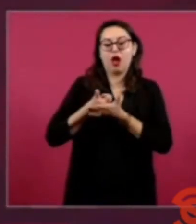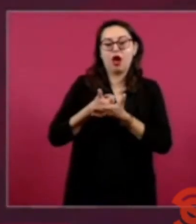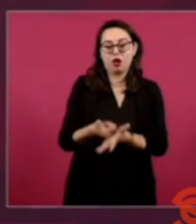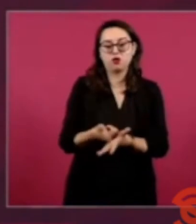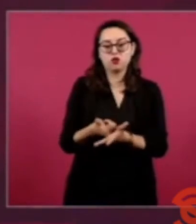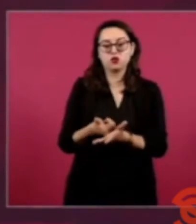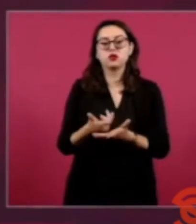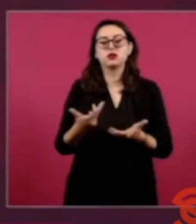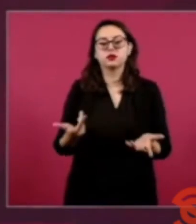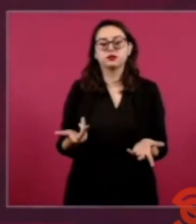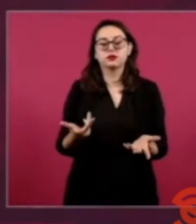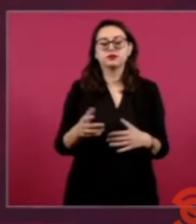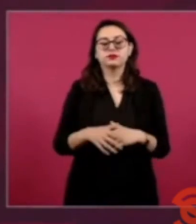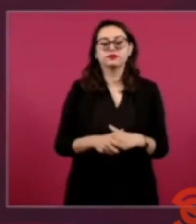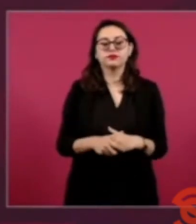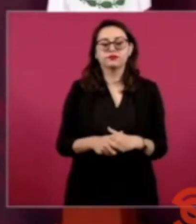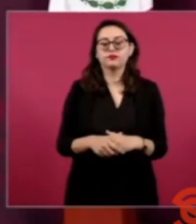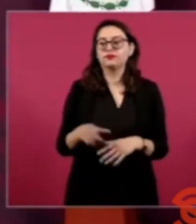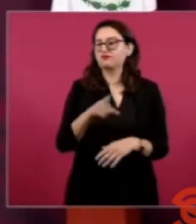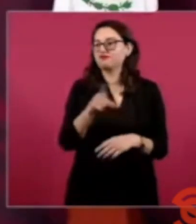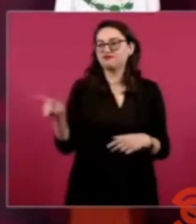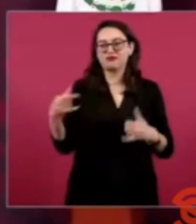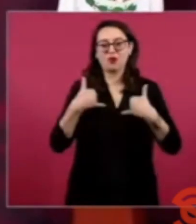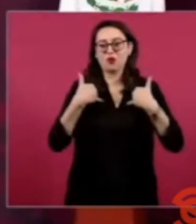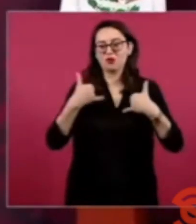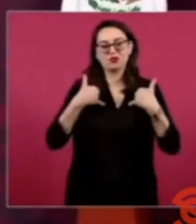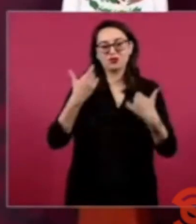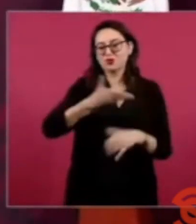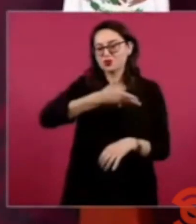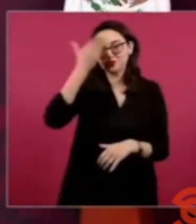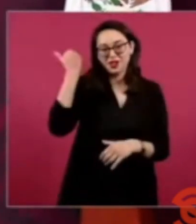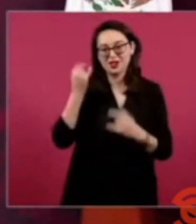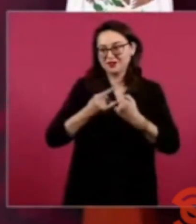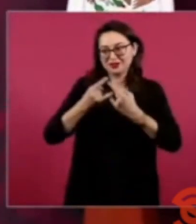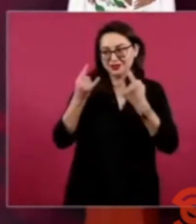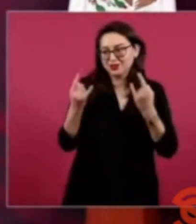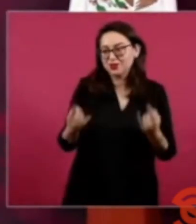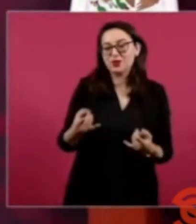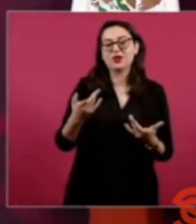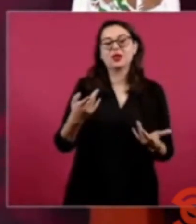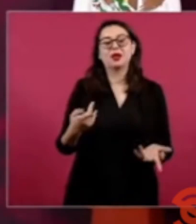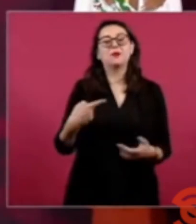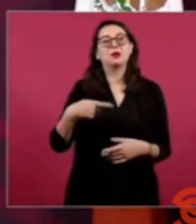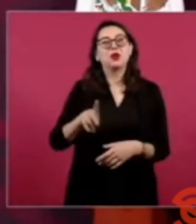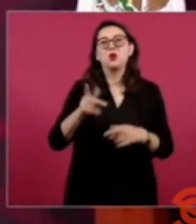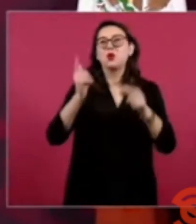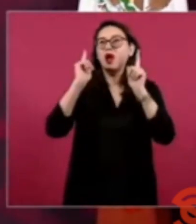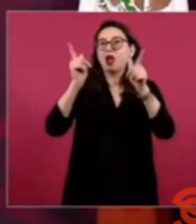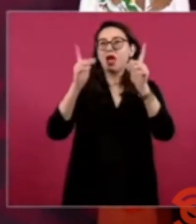Fernández, todo esto para los jóvenes, pero ojalá tuviesen clases